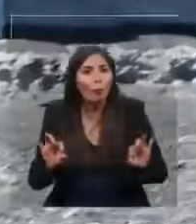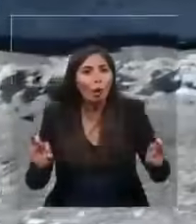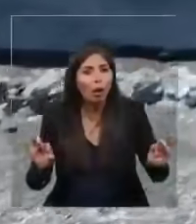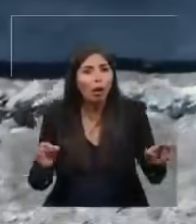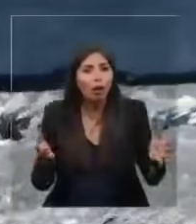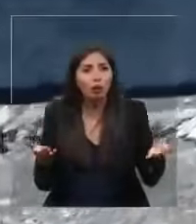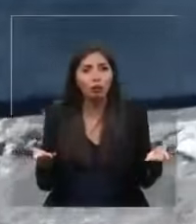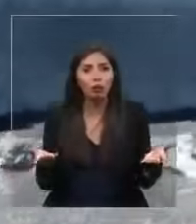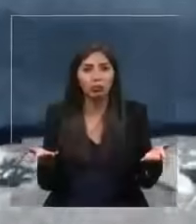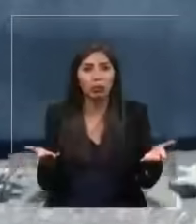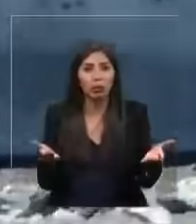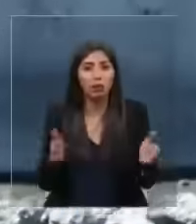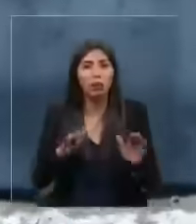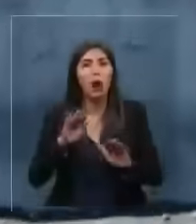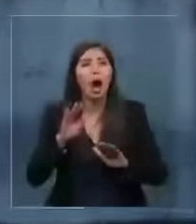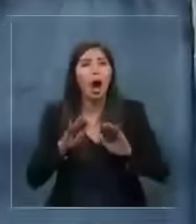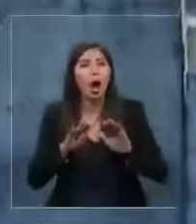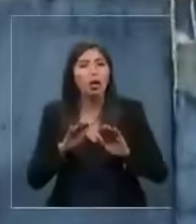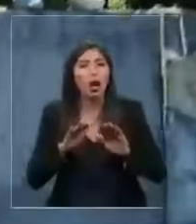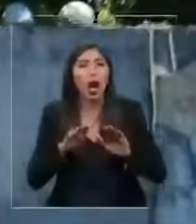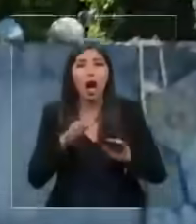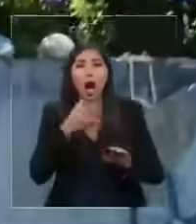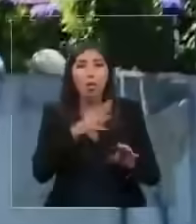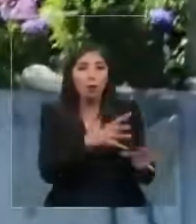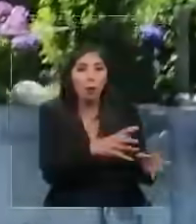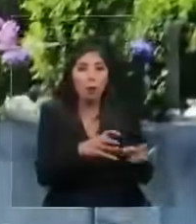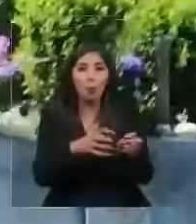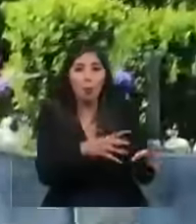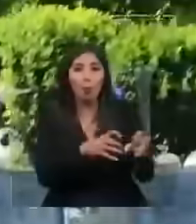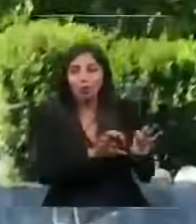podría ser eventualmente extracción de agua.